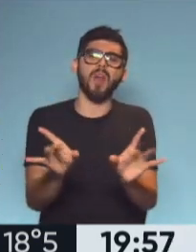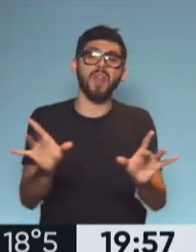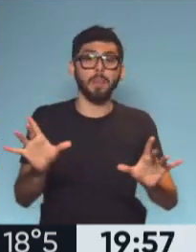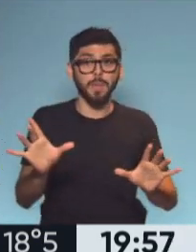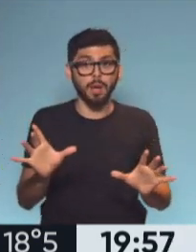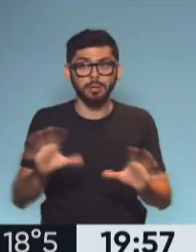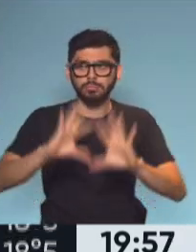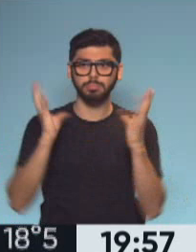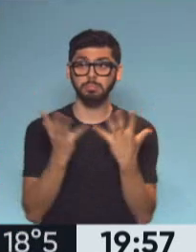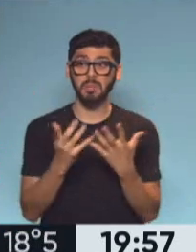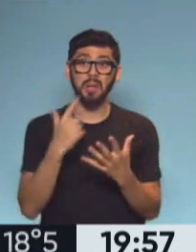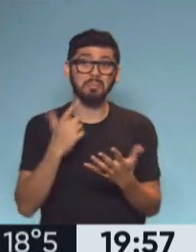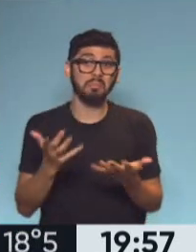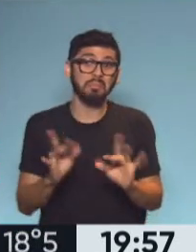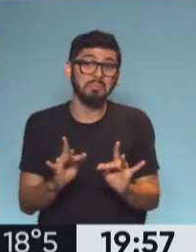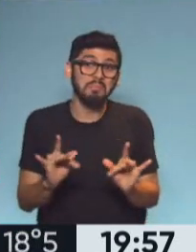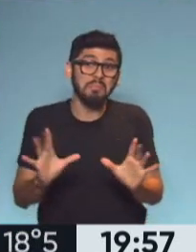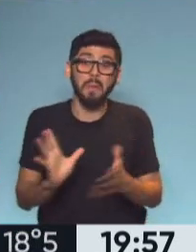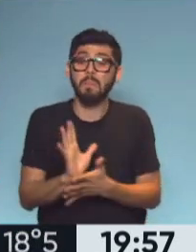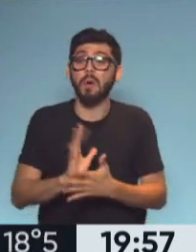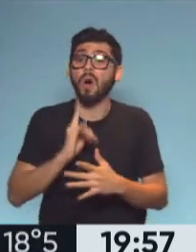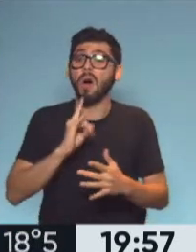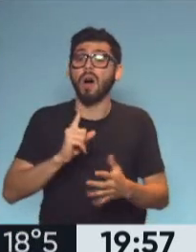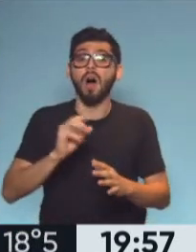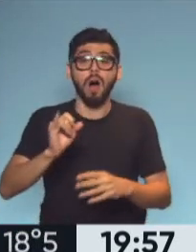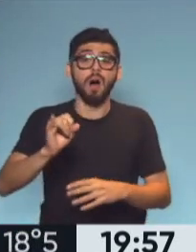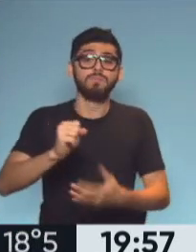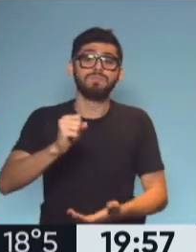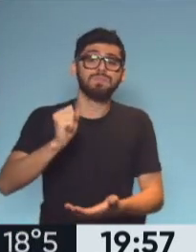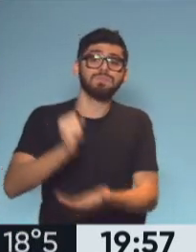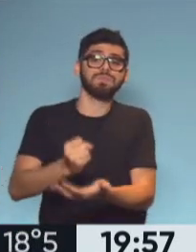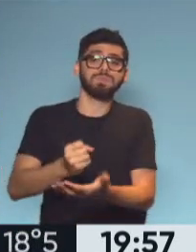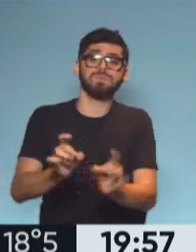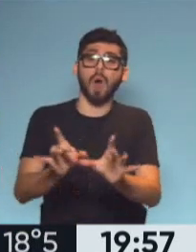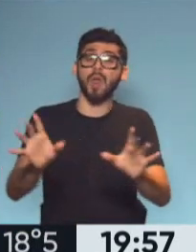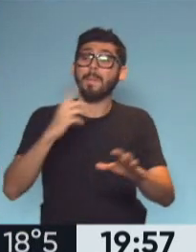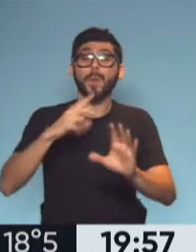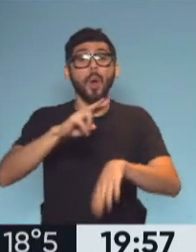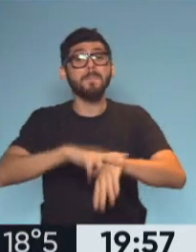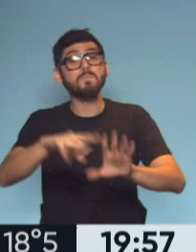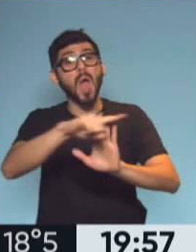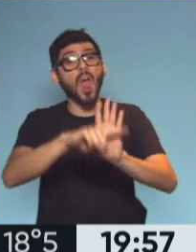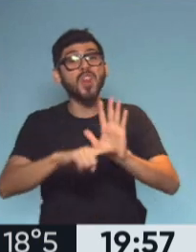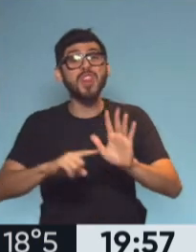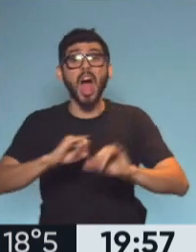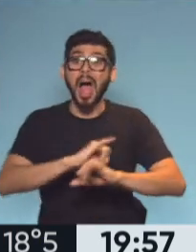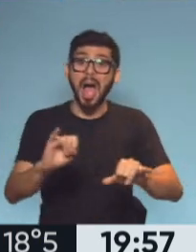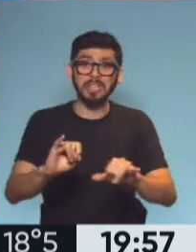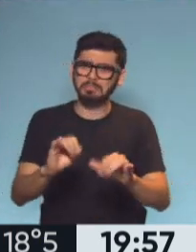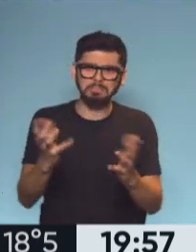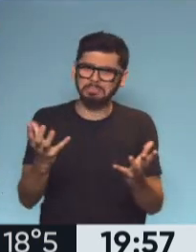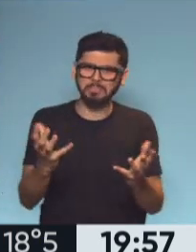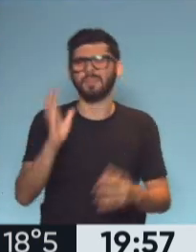forma muy superflua, sin grandes avisos ni medidas sugeridas, que se las voy a enunciar. Sí, lo escuchamos.